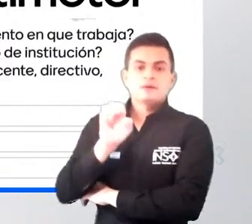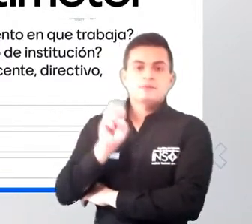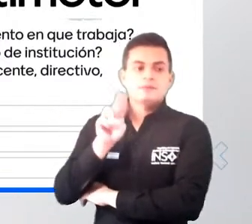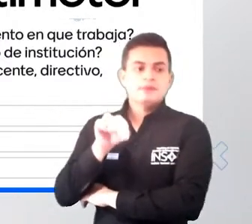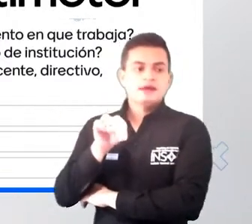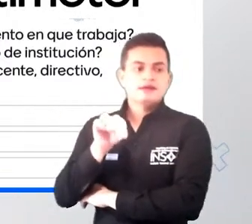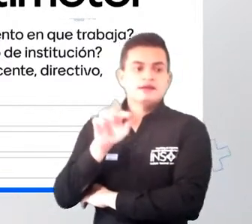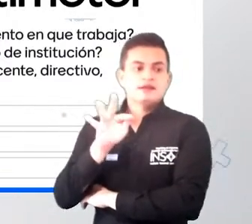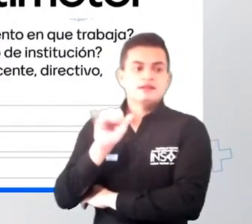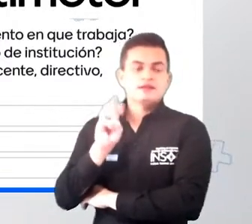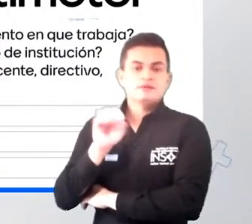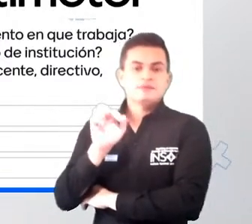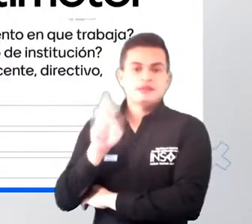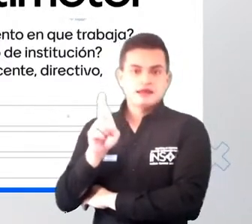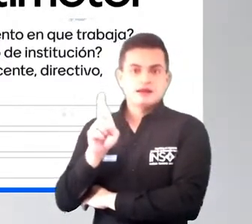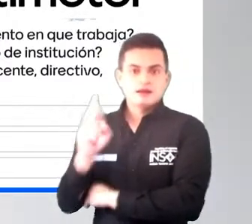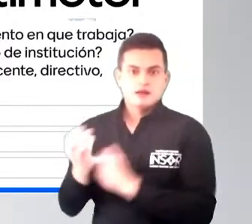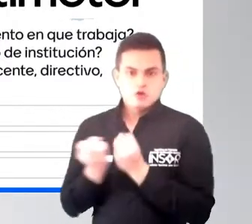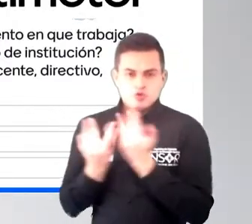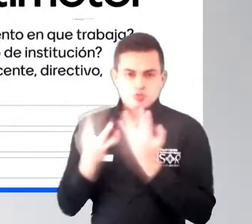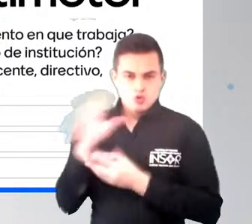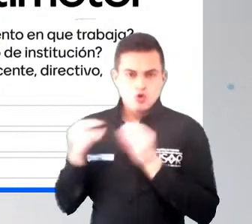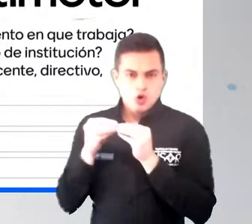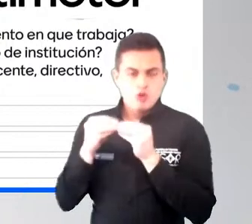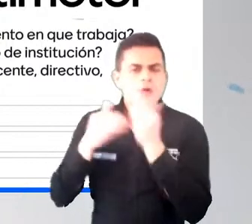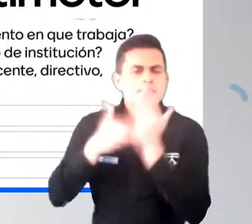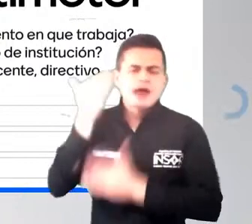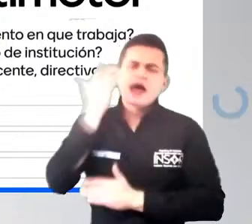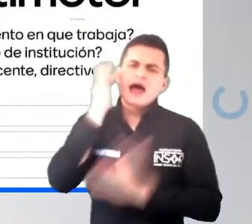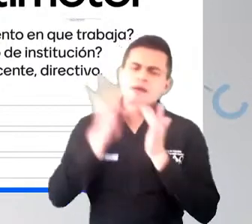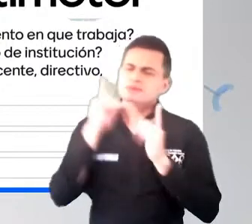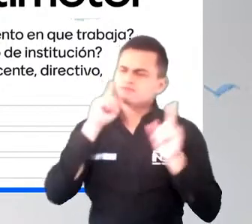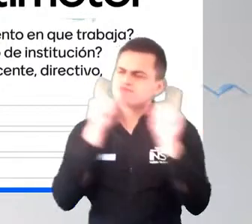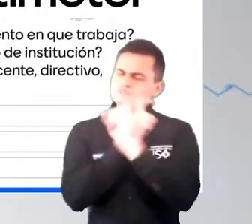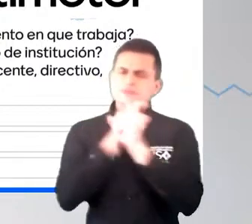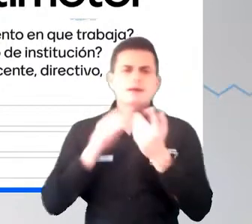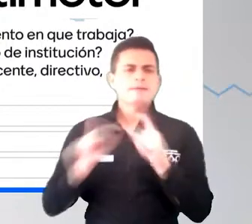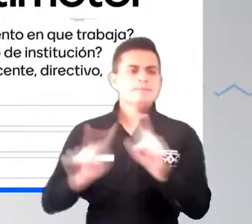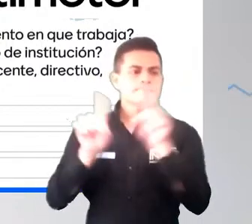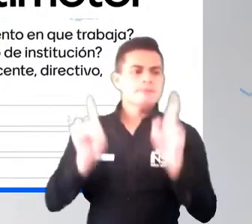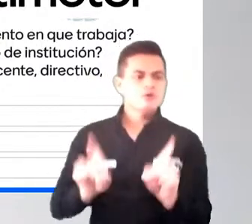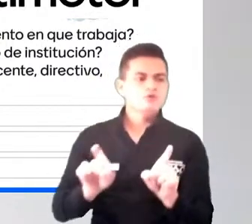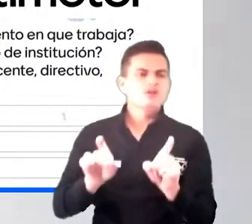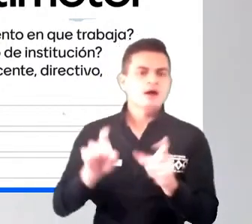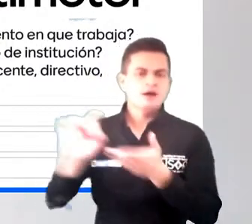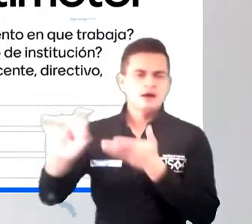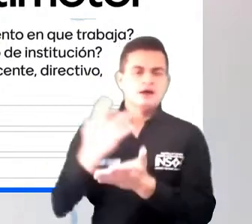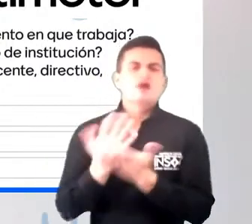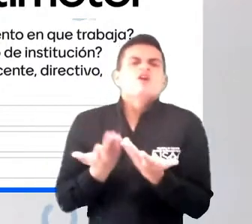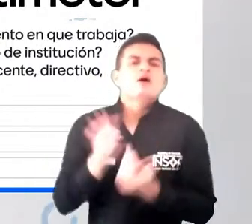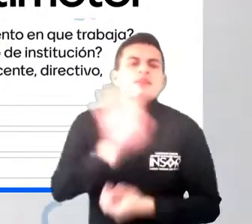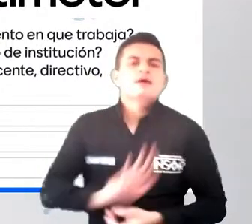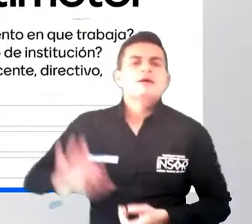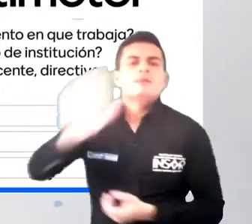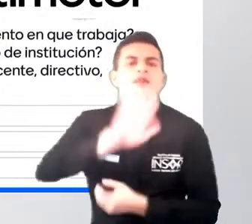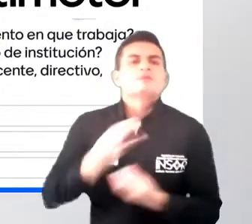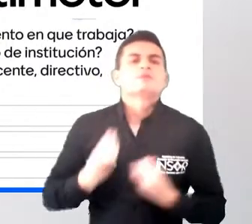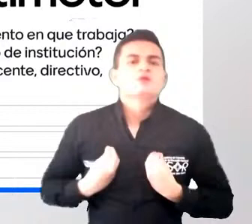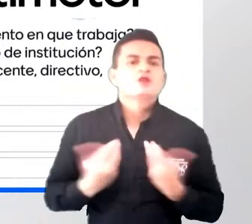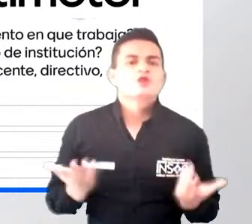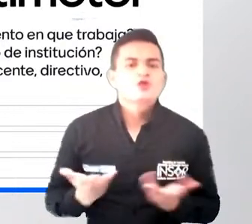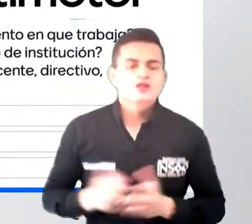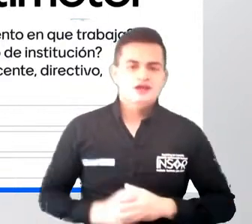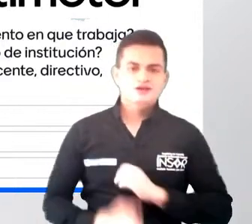de abordar la primera de las preguntas. ¿En qué departamento está usted? ¿Qué tipo de